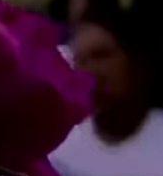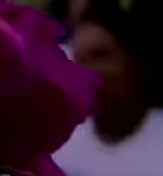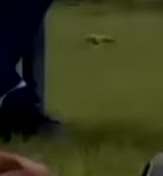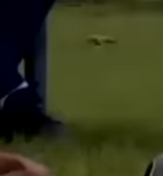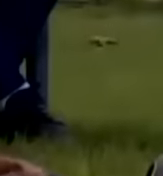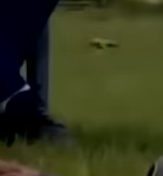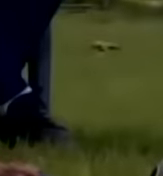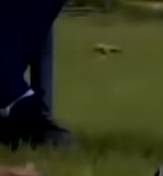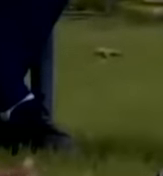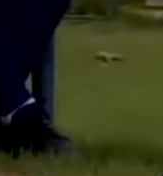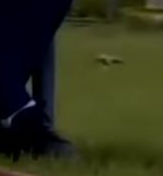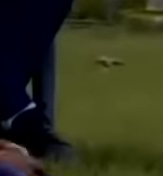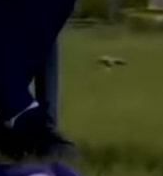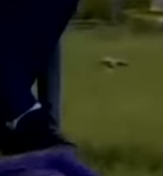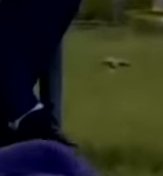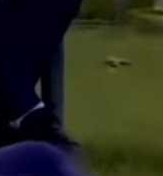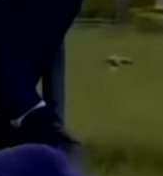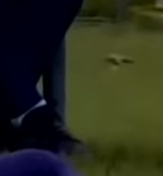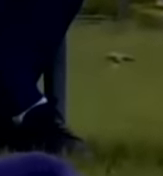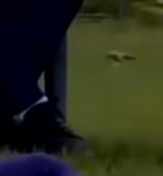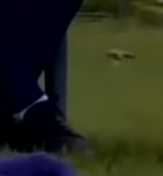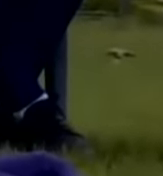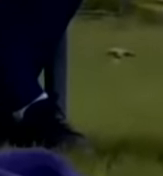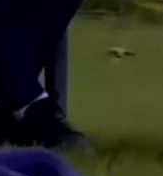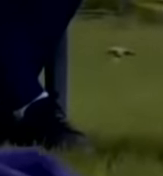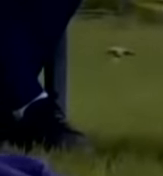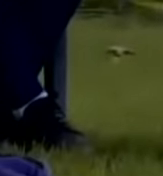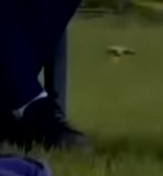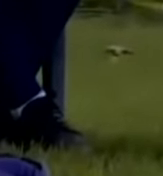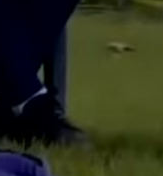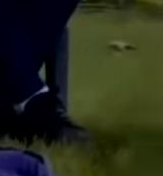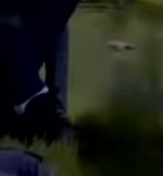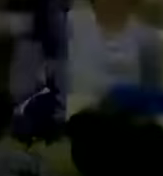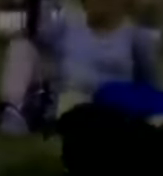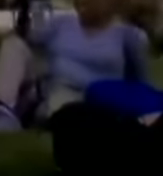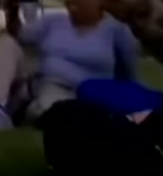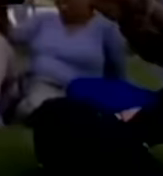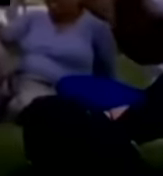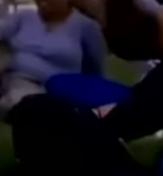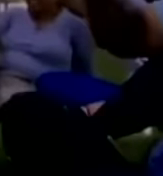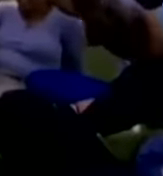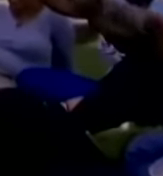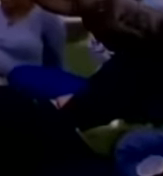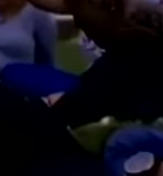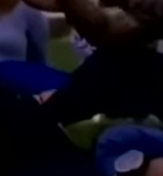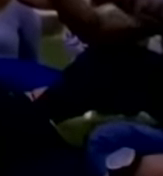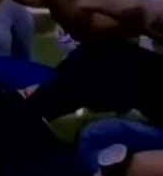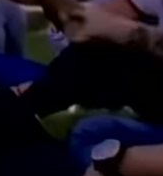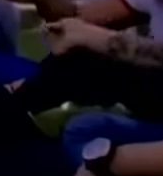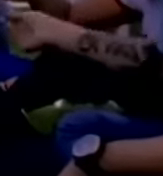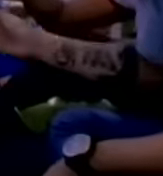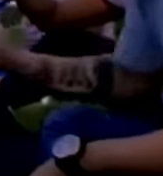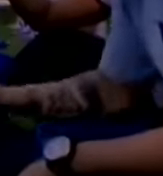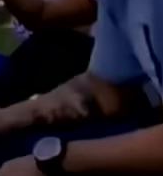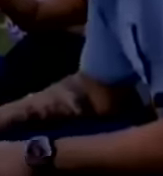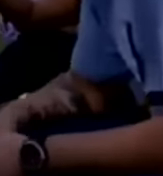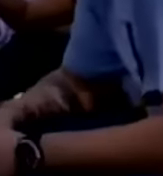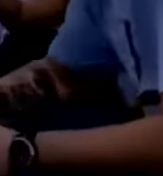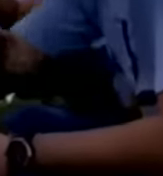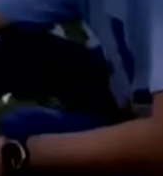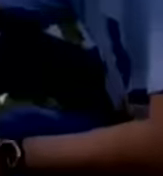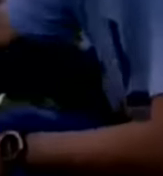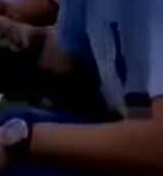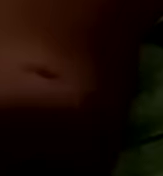pertenecemos a la comuna Ezequiel Zamora. En ese proceso nosotros hicimos lo que estamos haciendo aquí, seleccionando